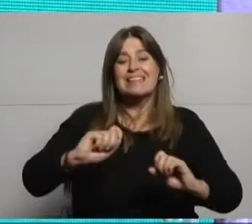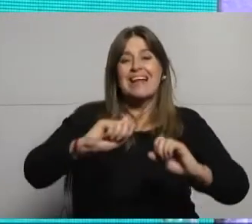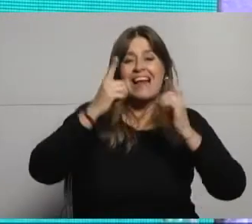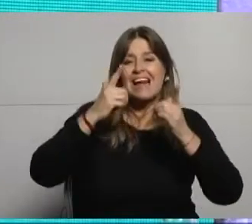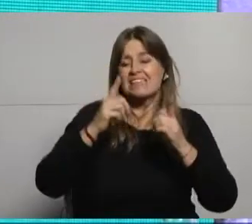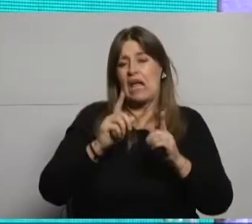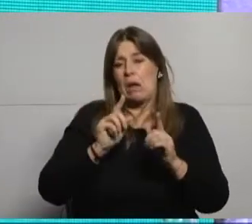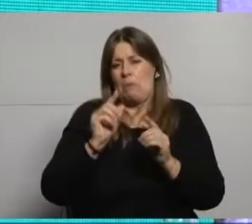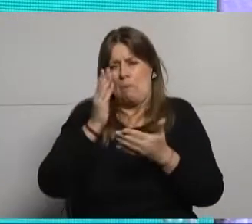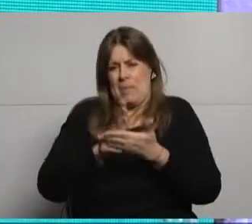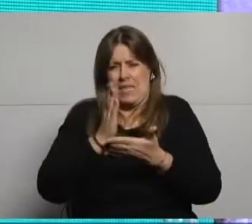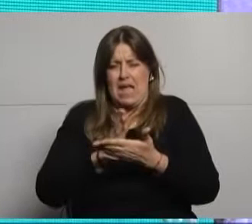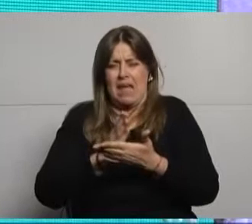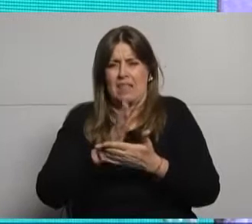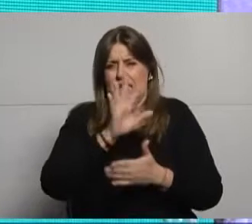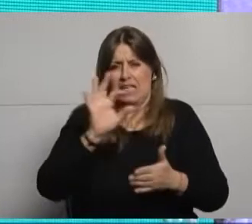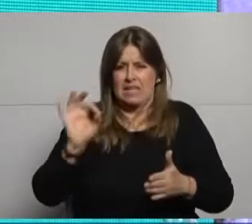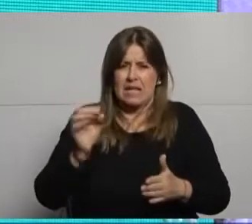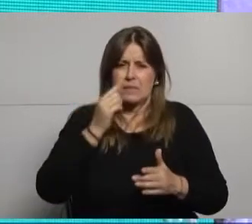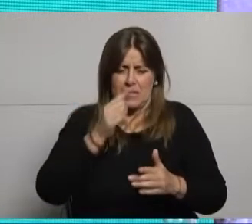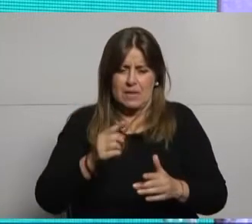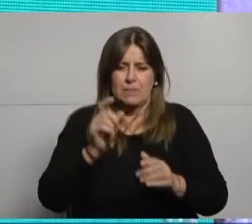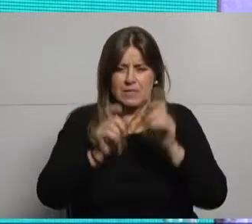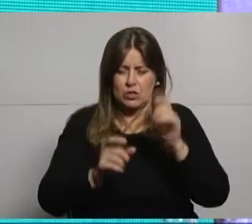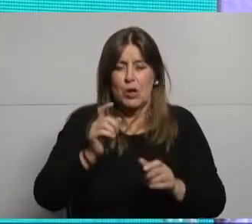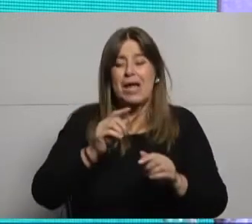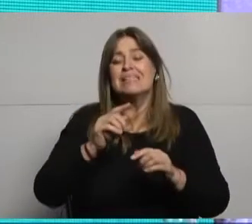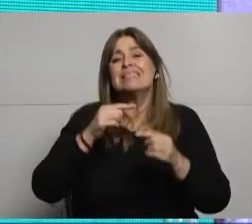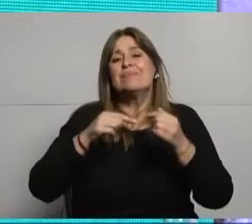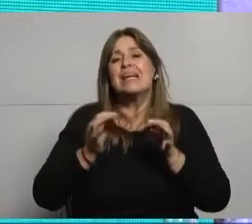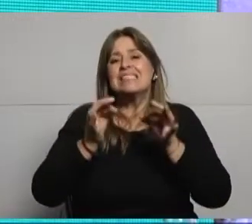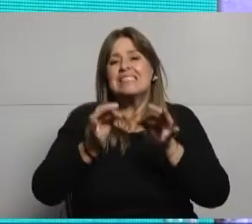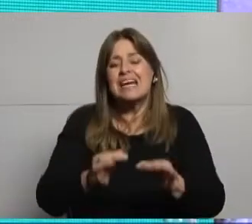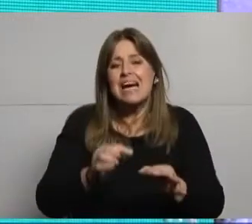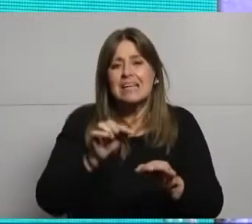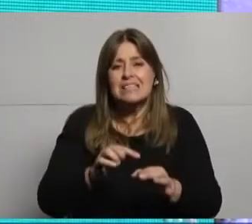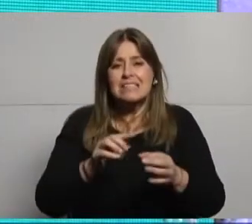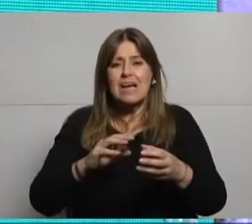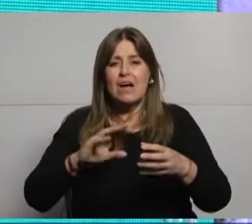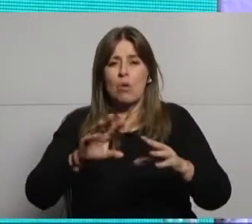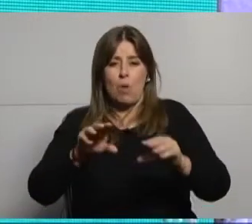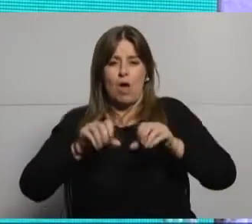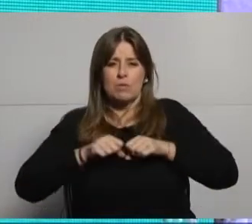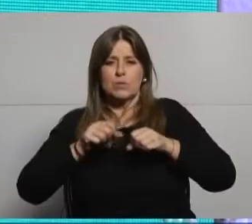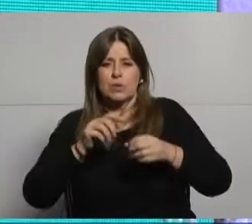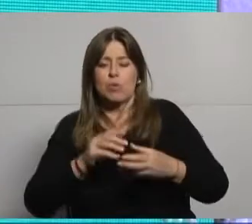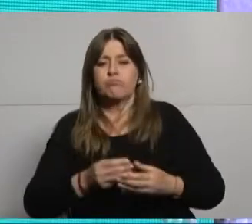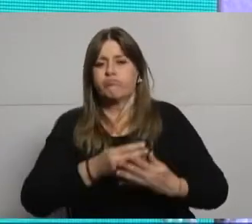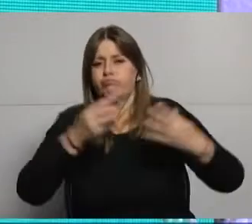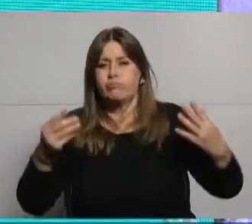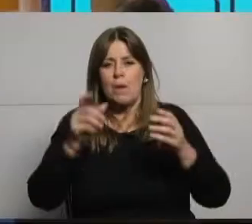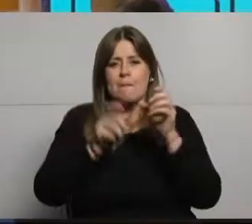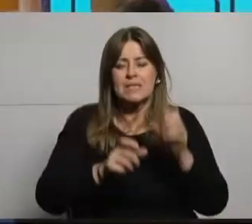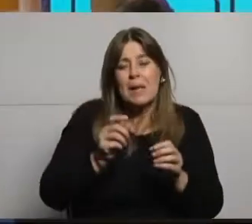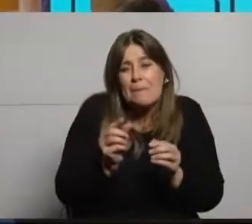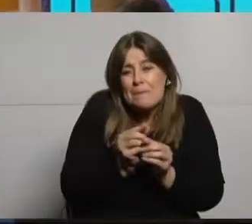es algo más de la mitad. ¿De acuerdo? Pero entonces, para llegar a esa adopción masificada, la estrategia es empezar